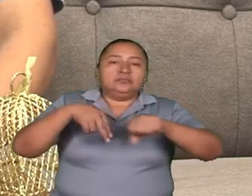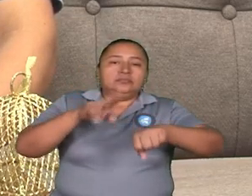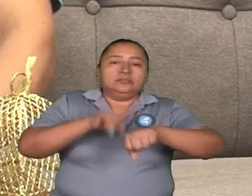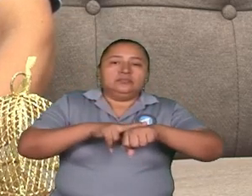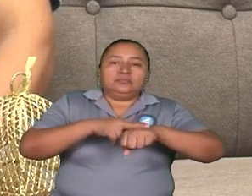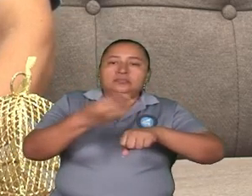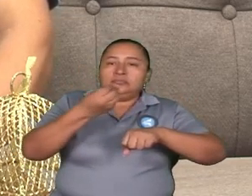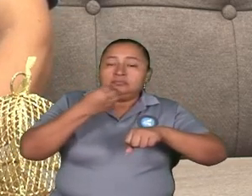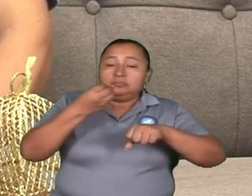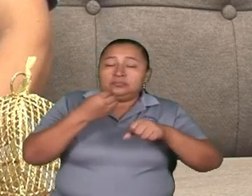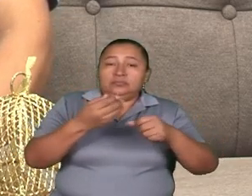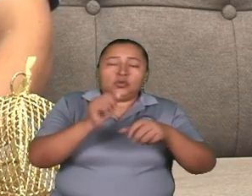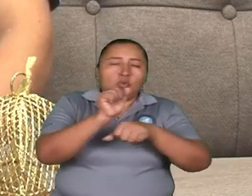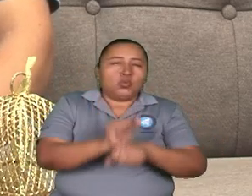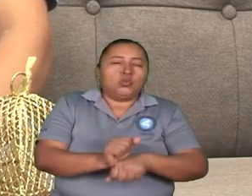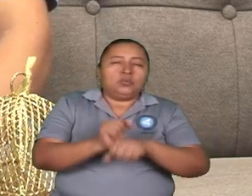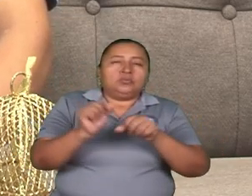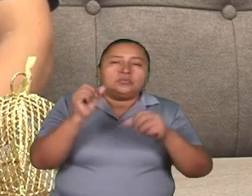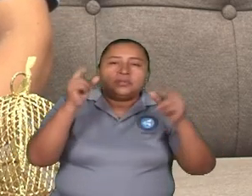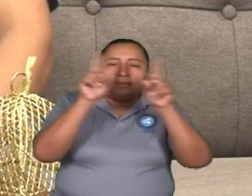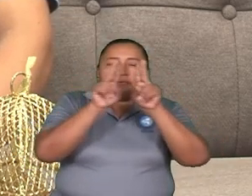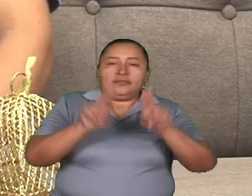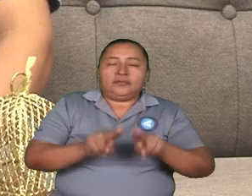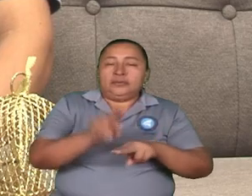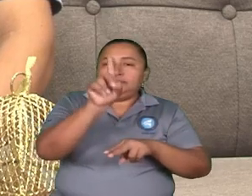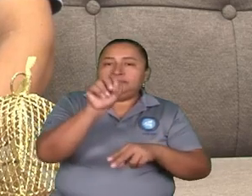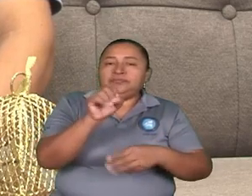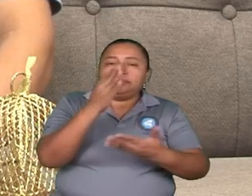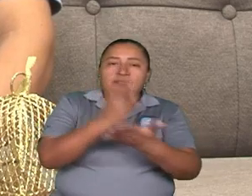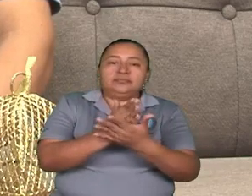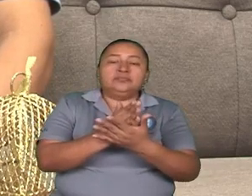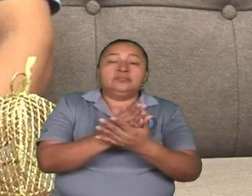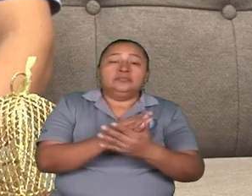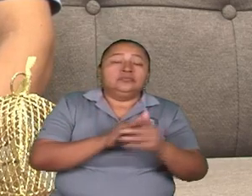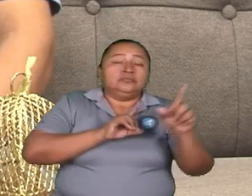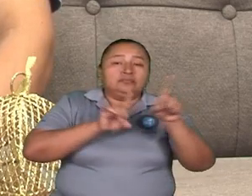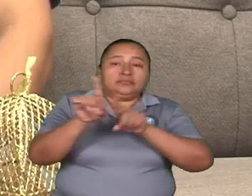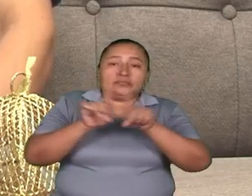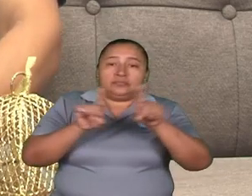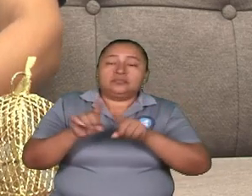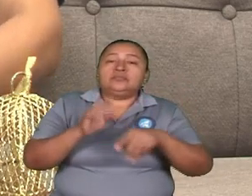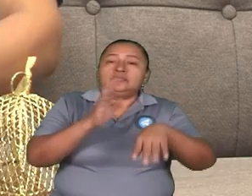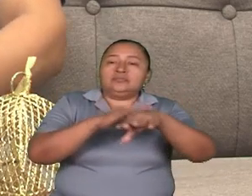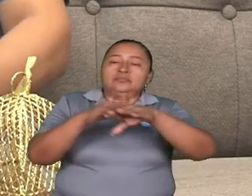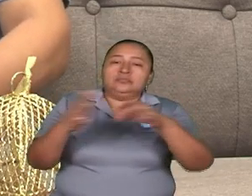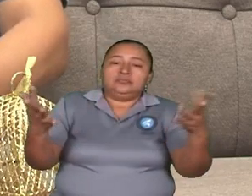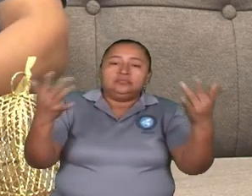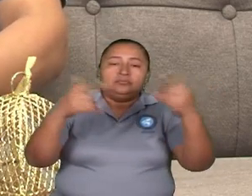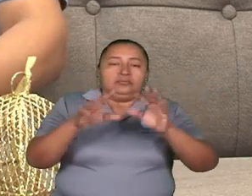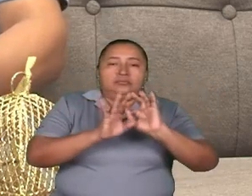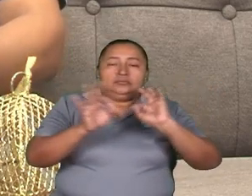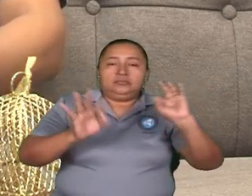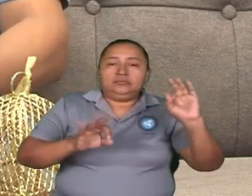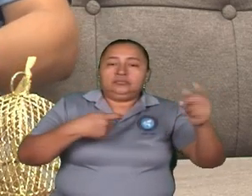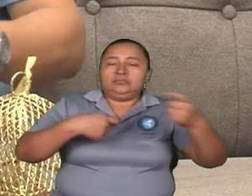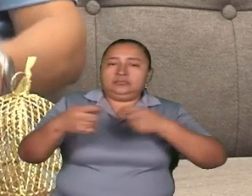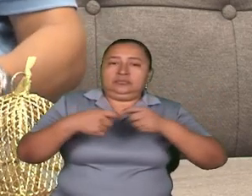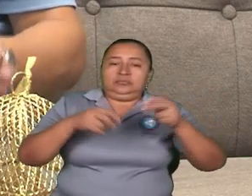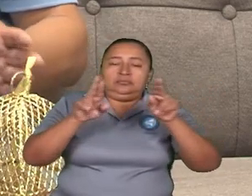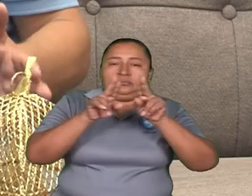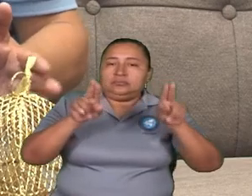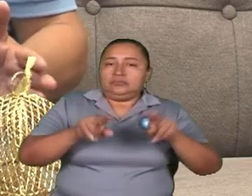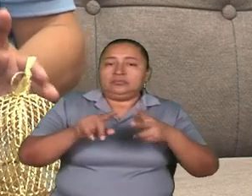condiciones de infraestructura para que los cruceristas visiten. Compañero Félix, ya debemos ir